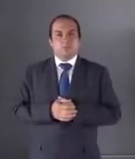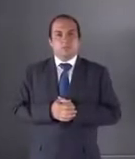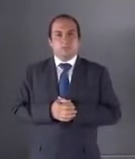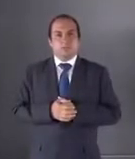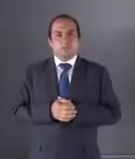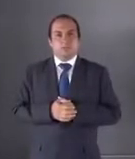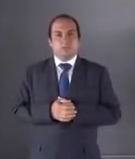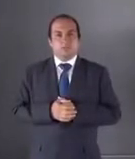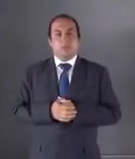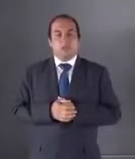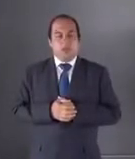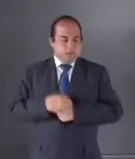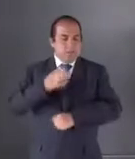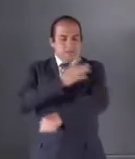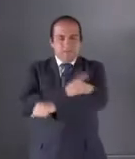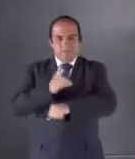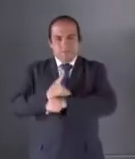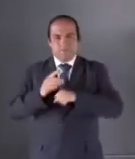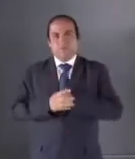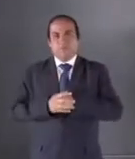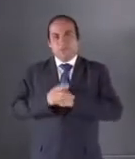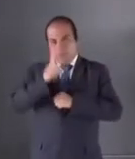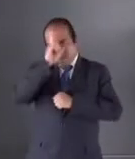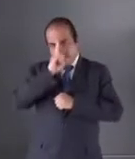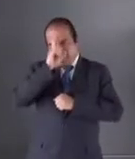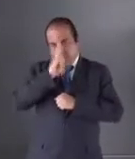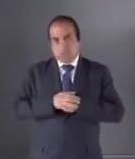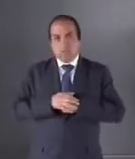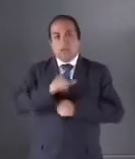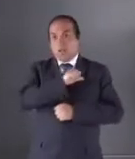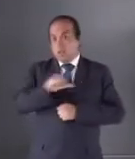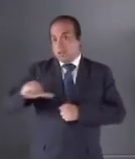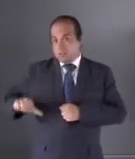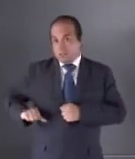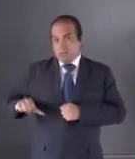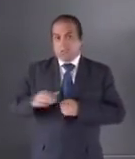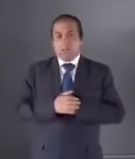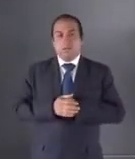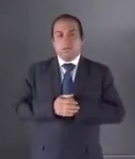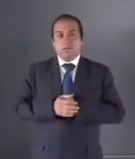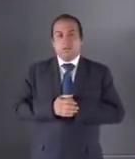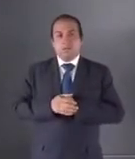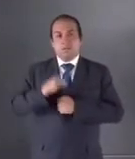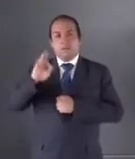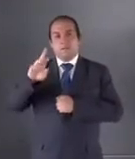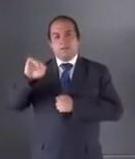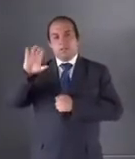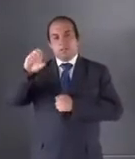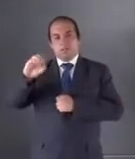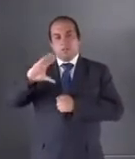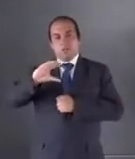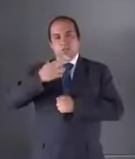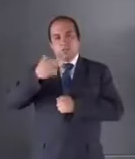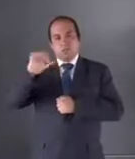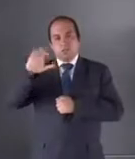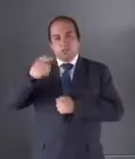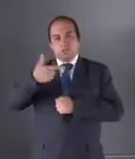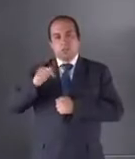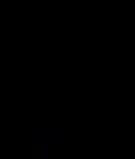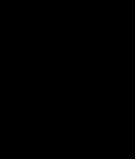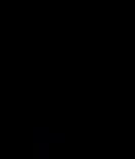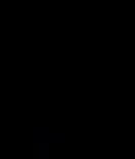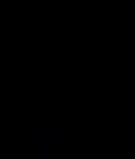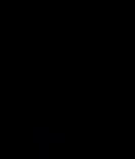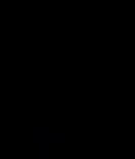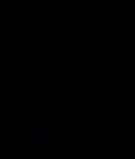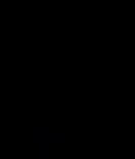el coordinador de asesores del alcalde, de Francisco Chiguil, a quien mandamos un saludo, y